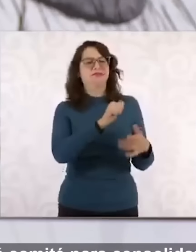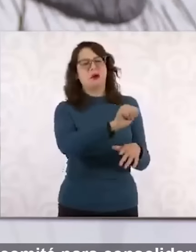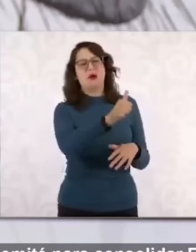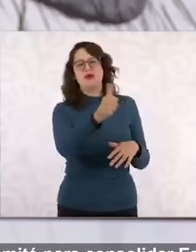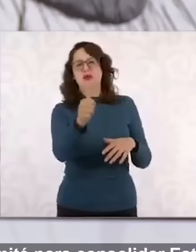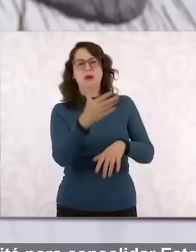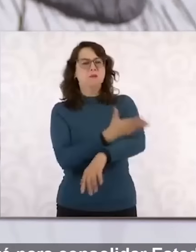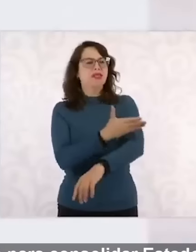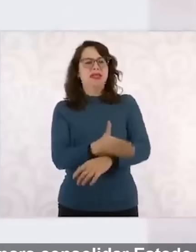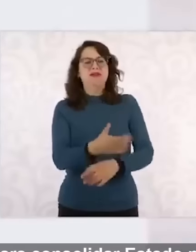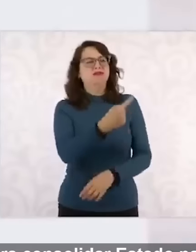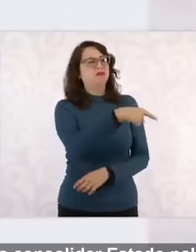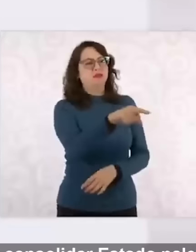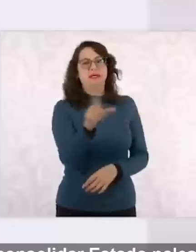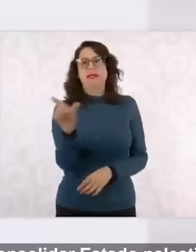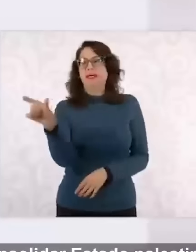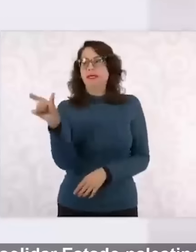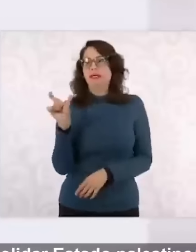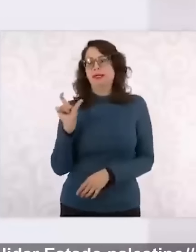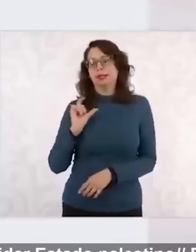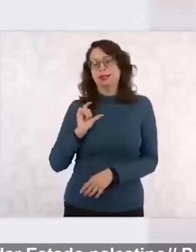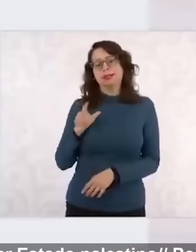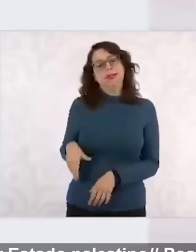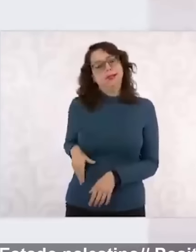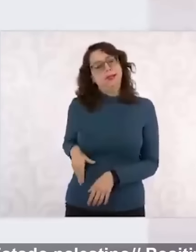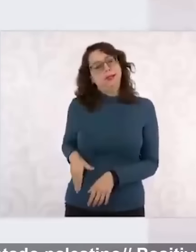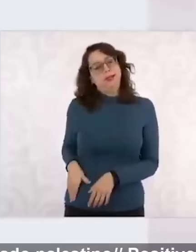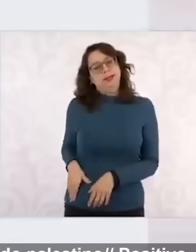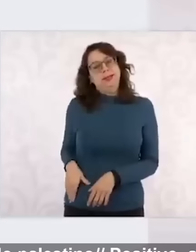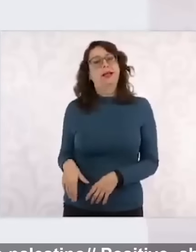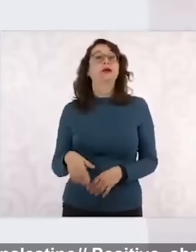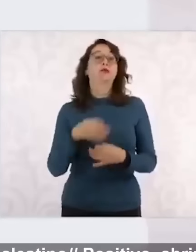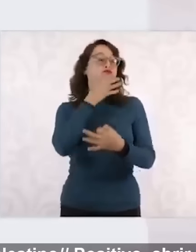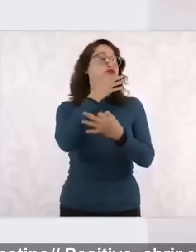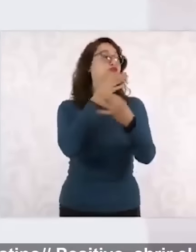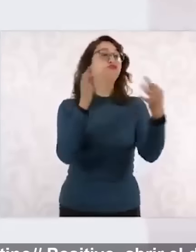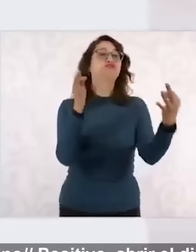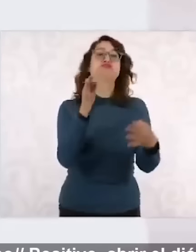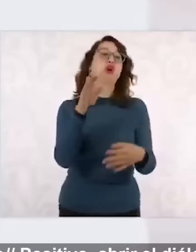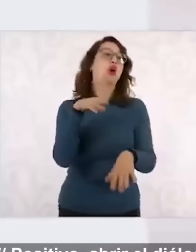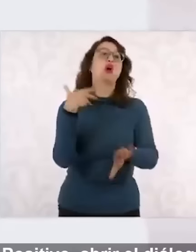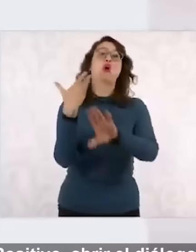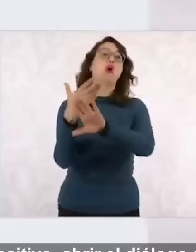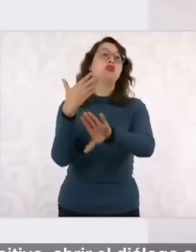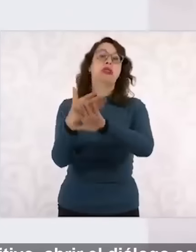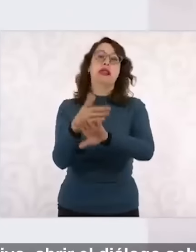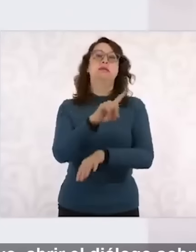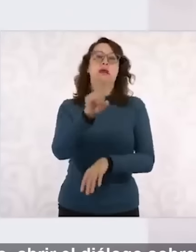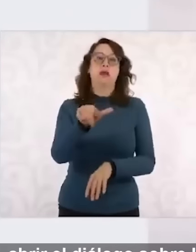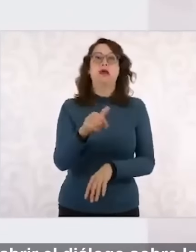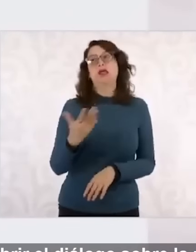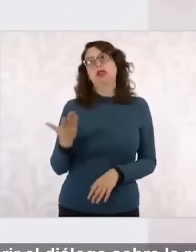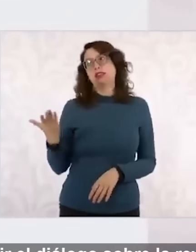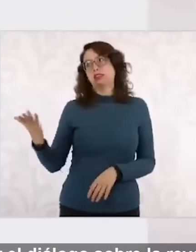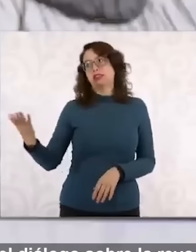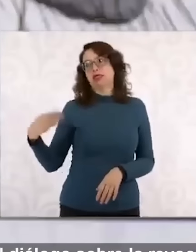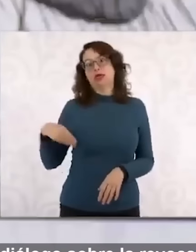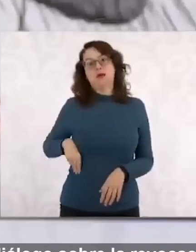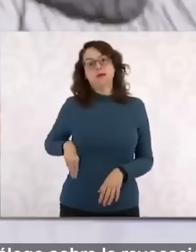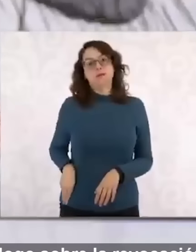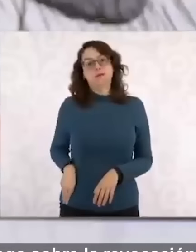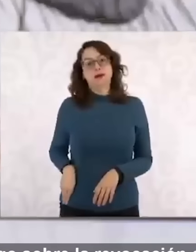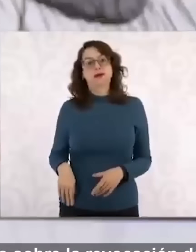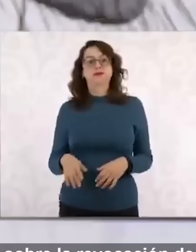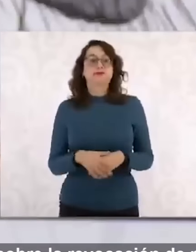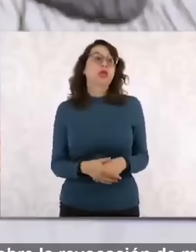otros, Madero, en fin, muchos otros, que públicamente dicen que están en contra y luego van y se benefician de ello. Y dicen,